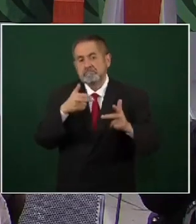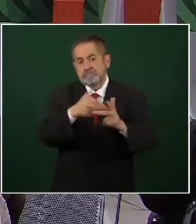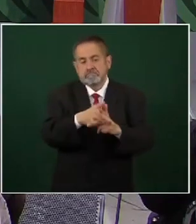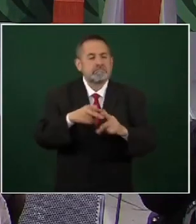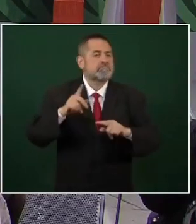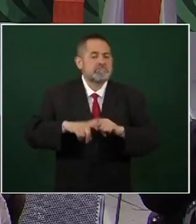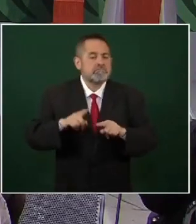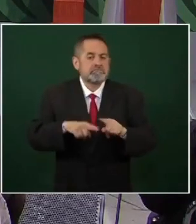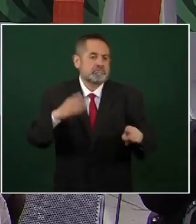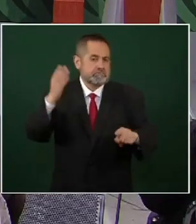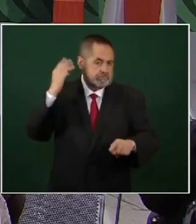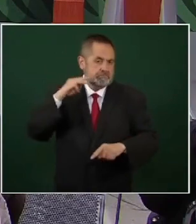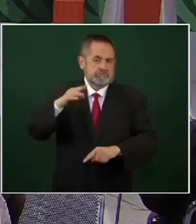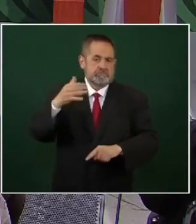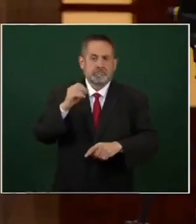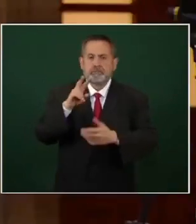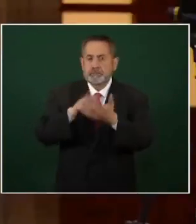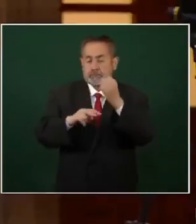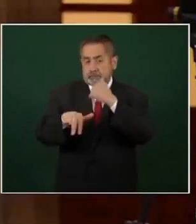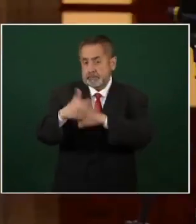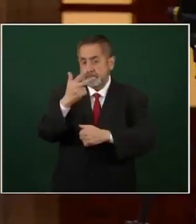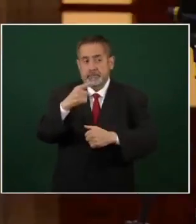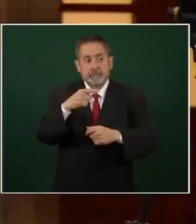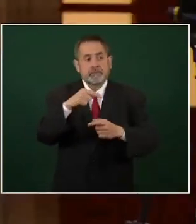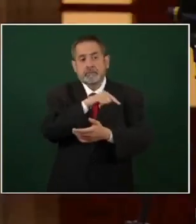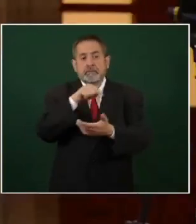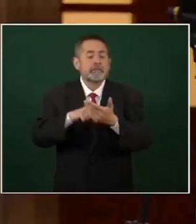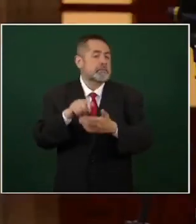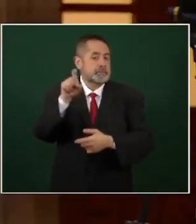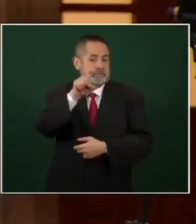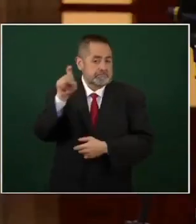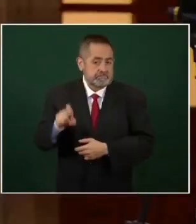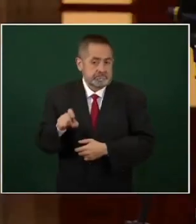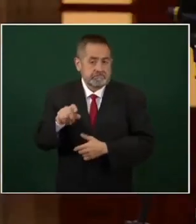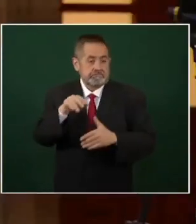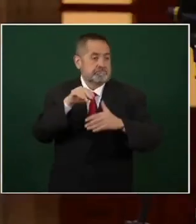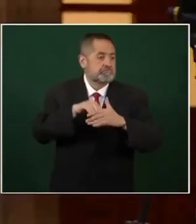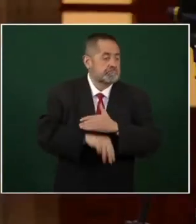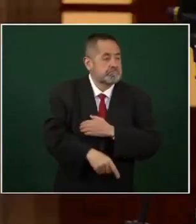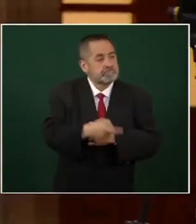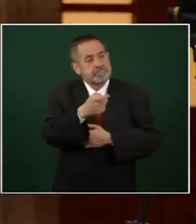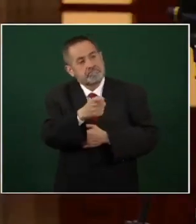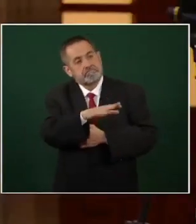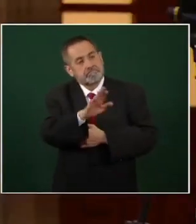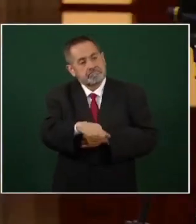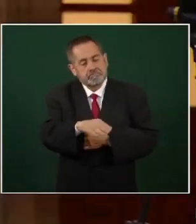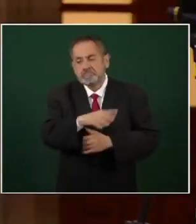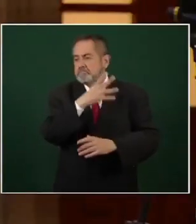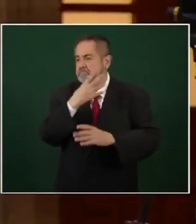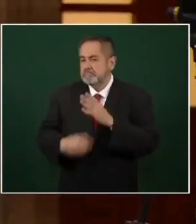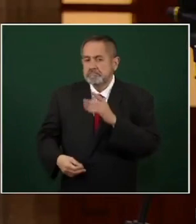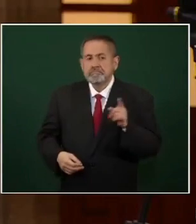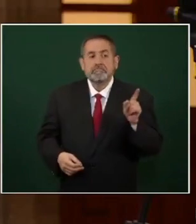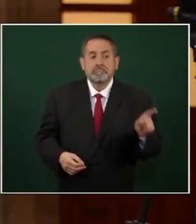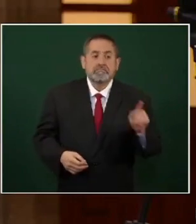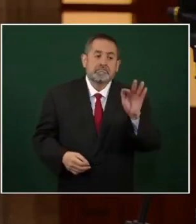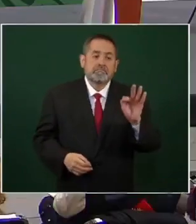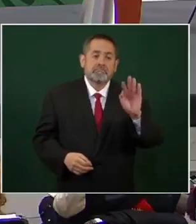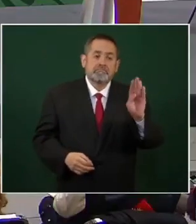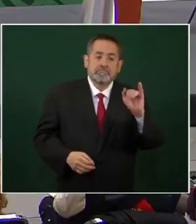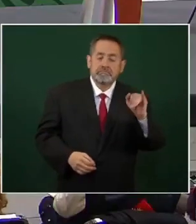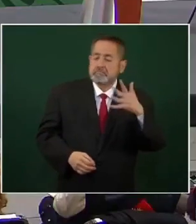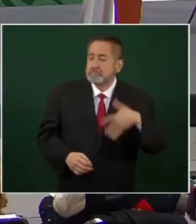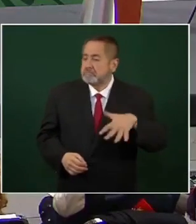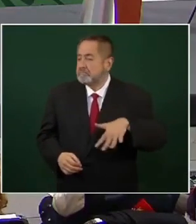fue en mayo de 2013 en el estado de Texas. Era una de las personas más buscadas por el FBI. Vemos aquí,